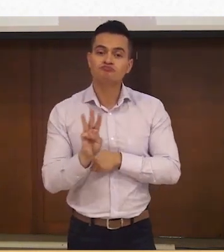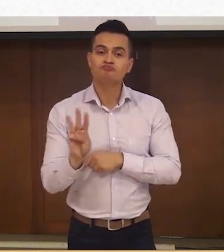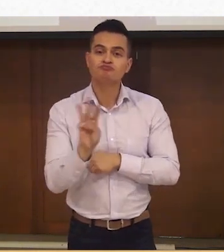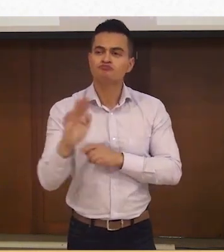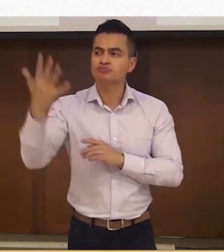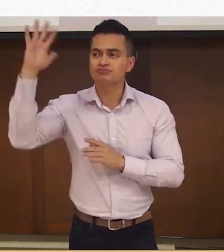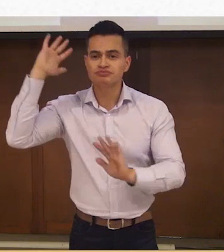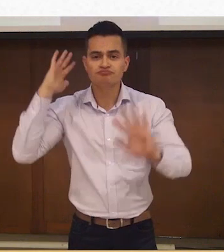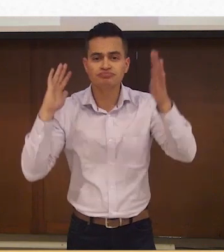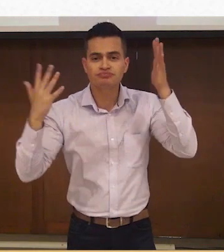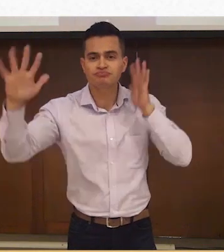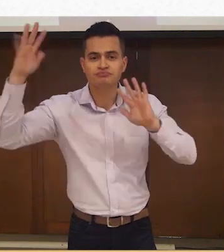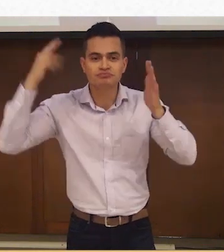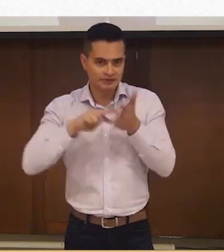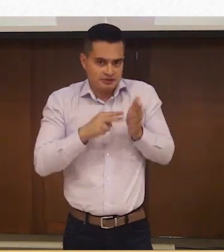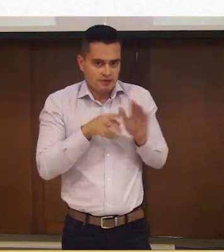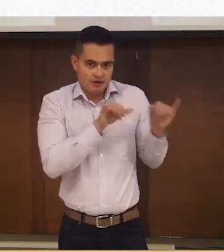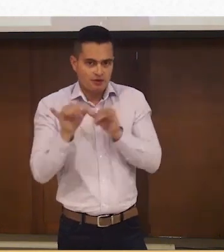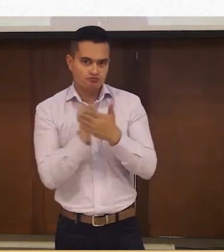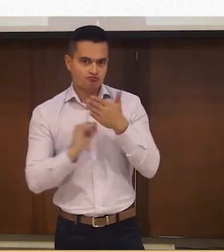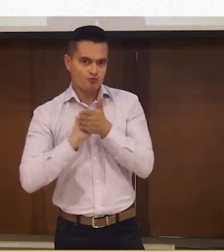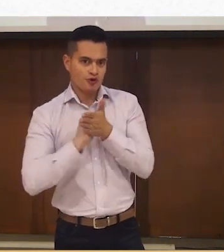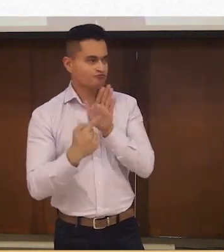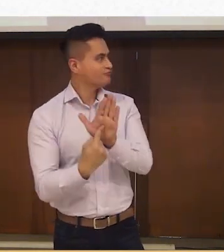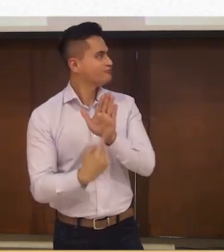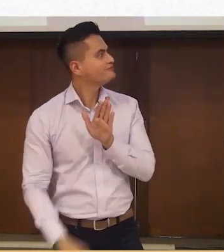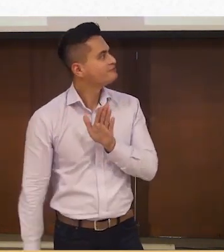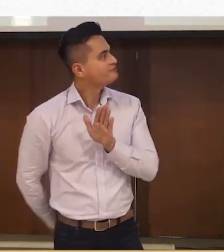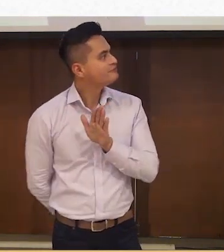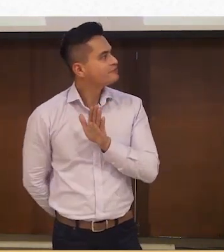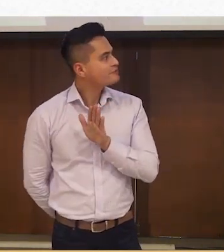selva. Este es el boceto.